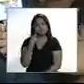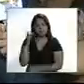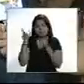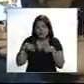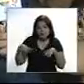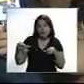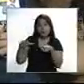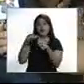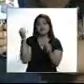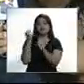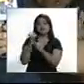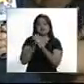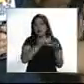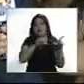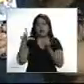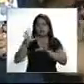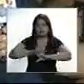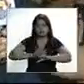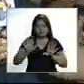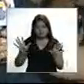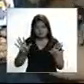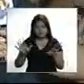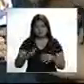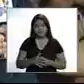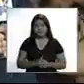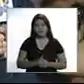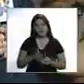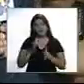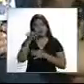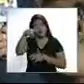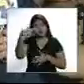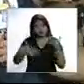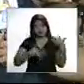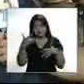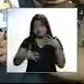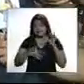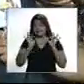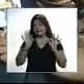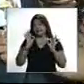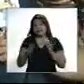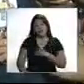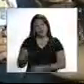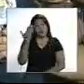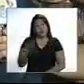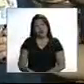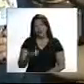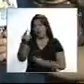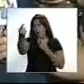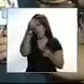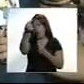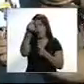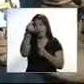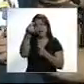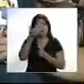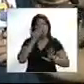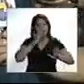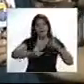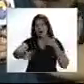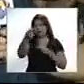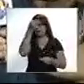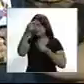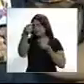trinchera, prestos, listos para lo que va a ser una jornada memorable, una jornada que vamos a recordar siempre,